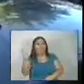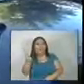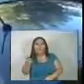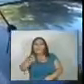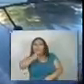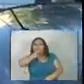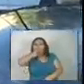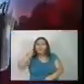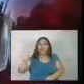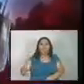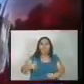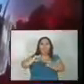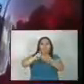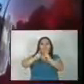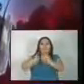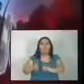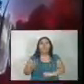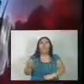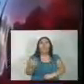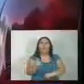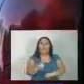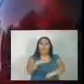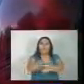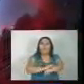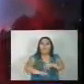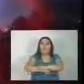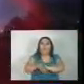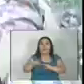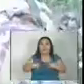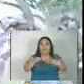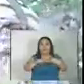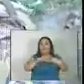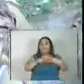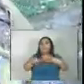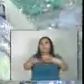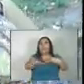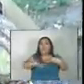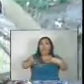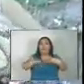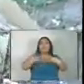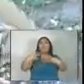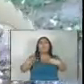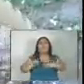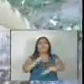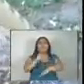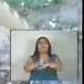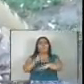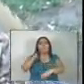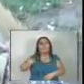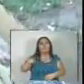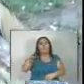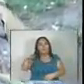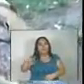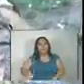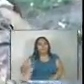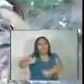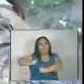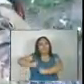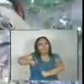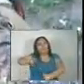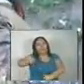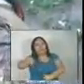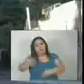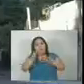datos de las capturas realizadas en el lugar. La Granjita es el tercer sector donde las autoridades de seguridad han instalado el cerco militar como